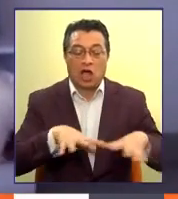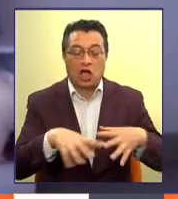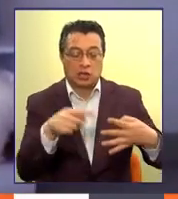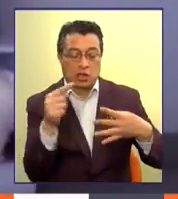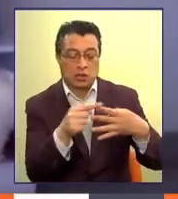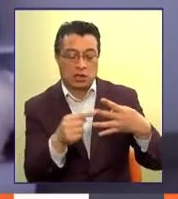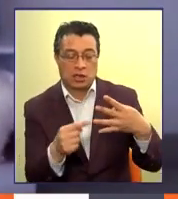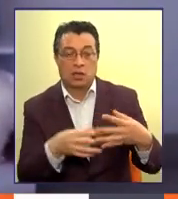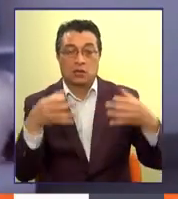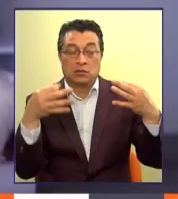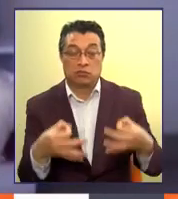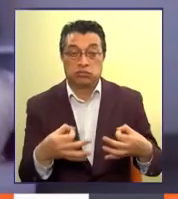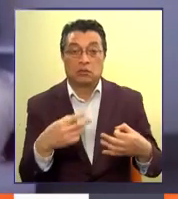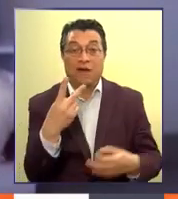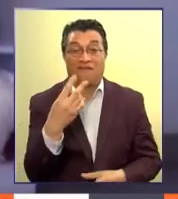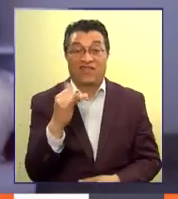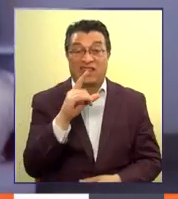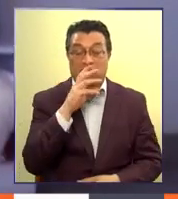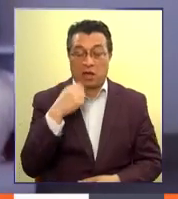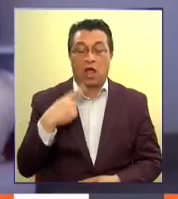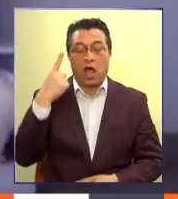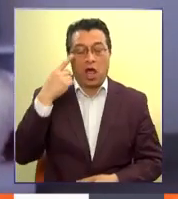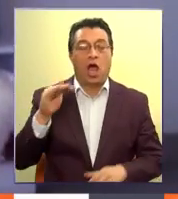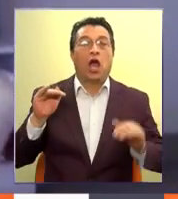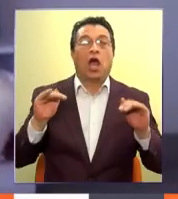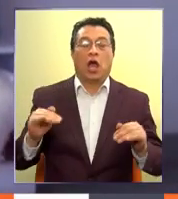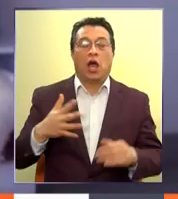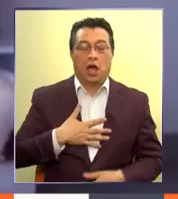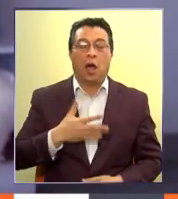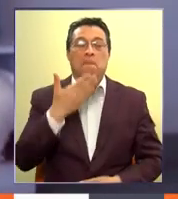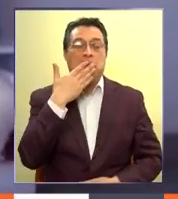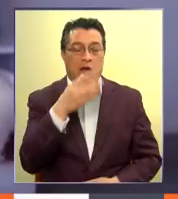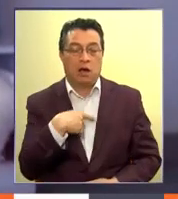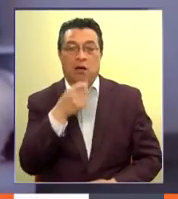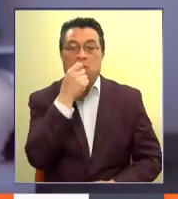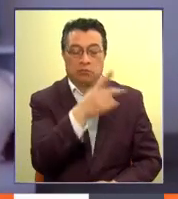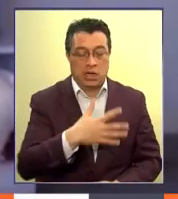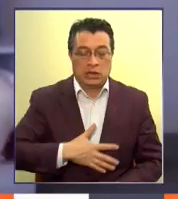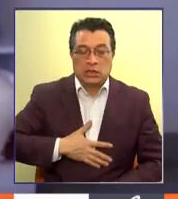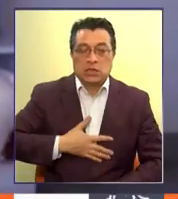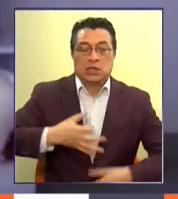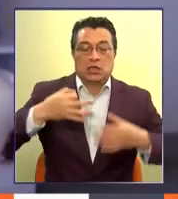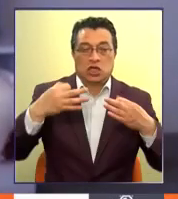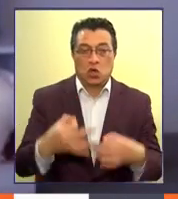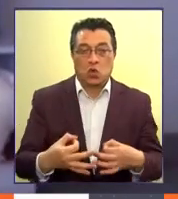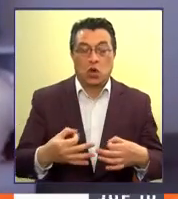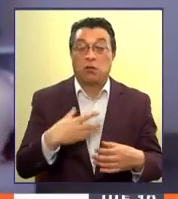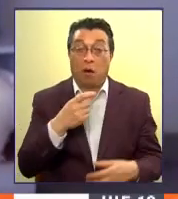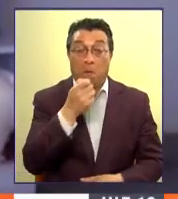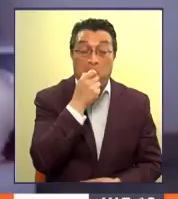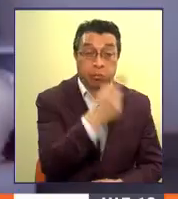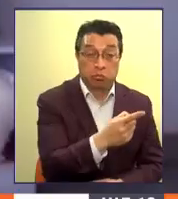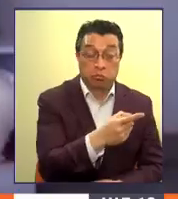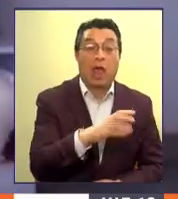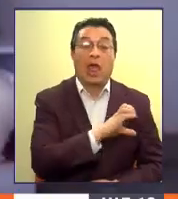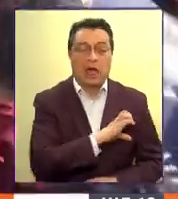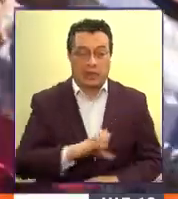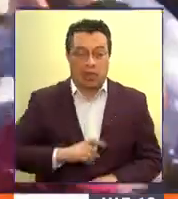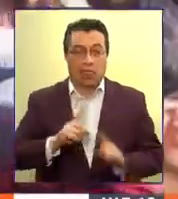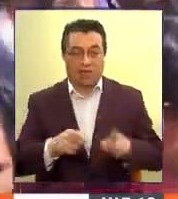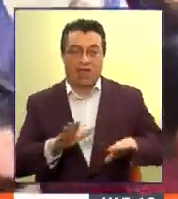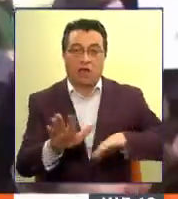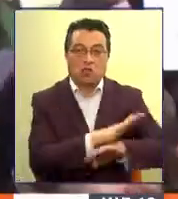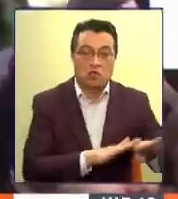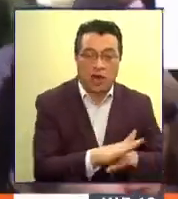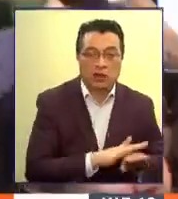que las víctimas se sientan cómodas y sientan además que están seguras al denunciar, porque una vez que denuncian, el Estado las va a proteger.